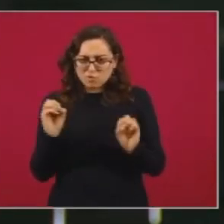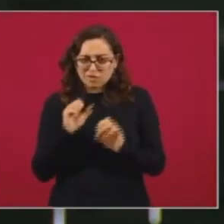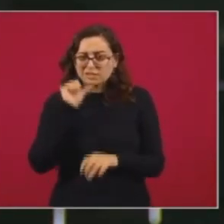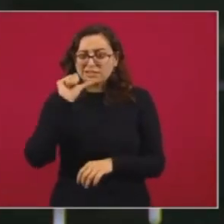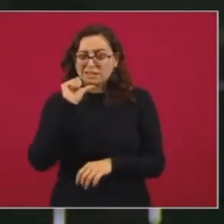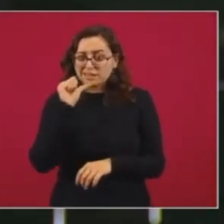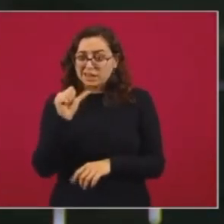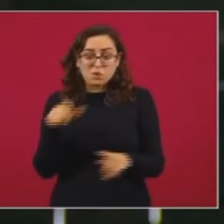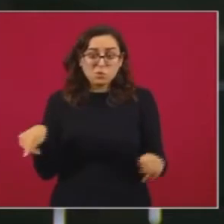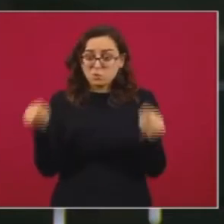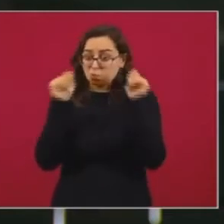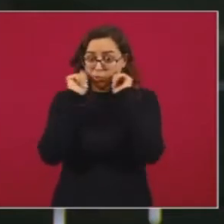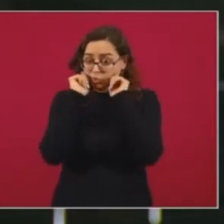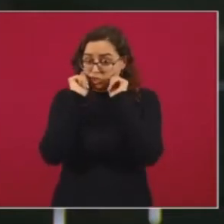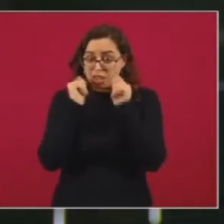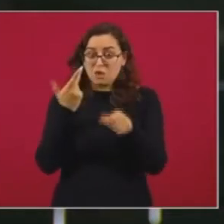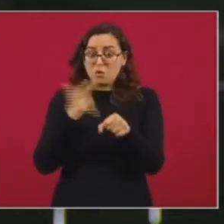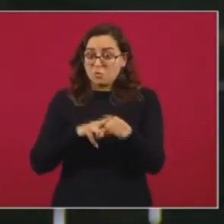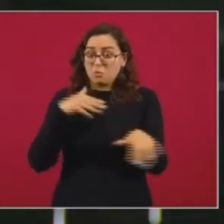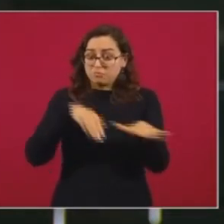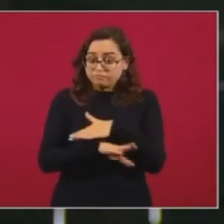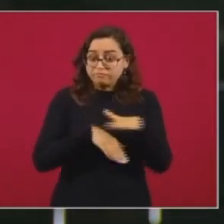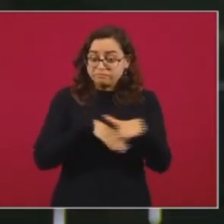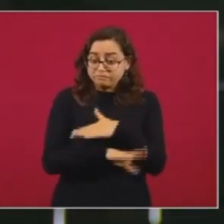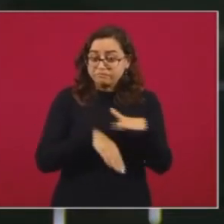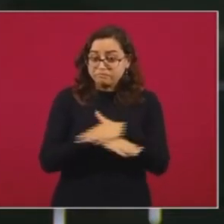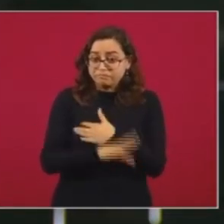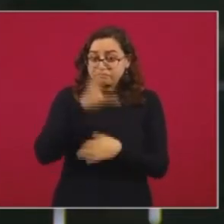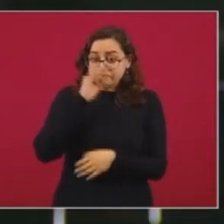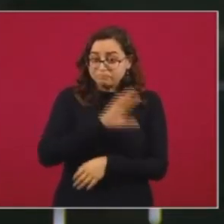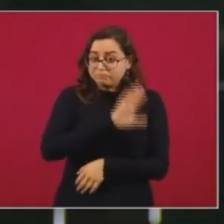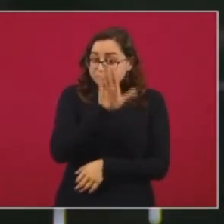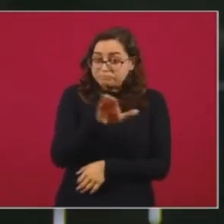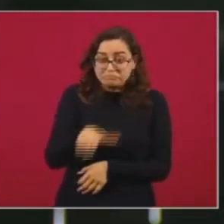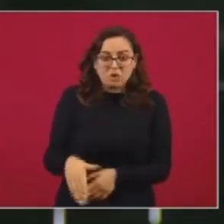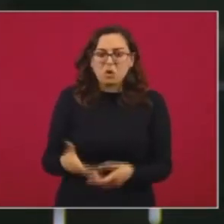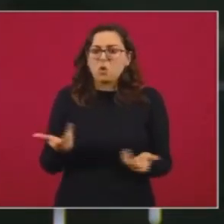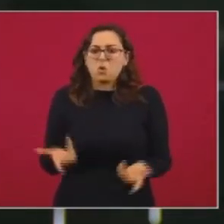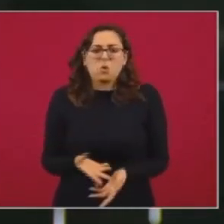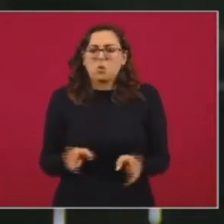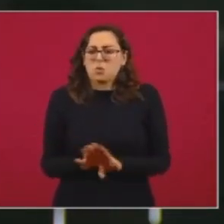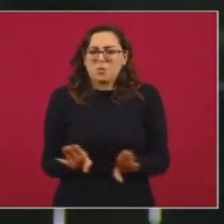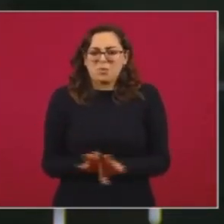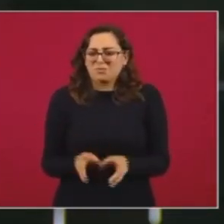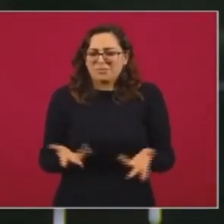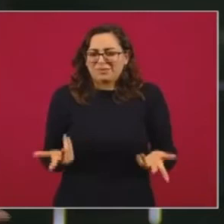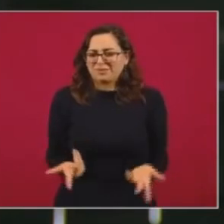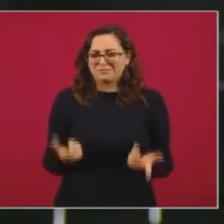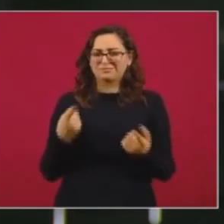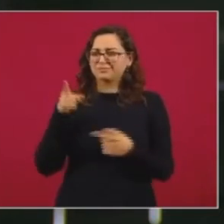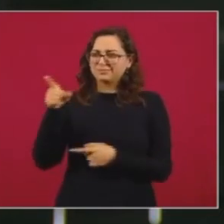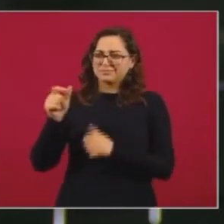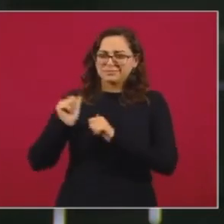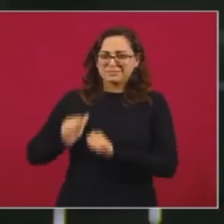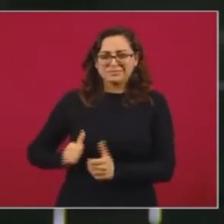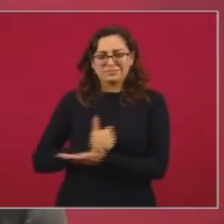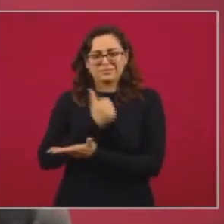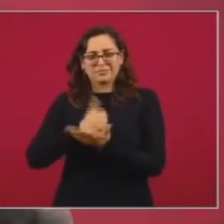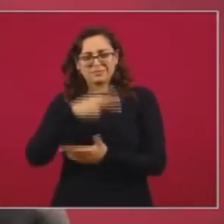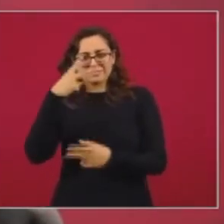de que se han incrementado las hospitalizaciones y defunciones aquí en la Ciudad de México, o qué es lo que se ha dialogado con las autoridades